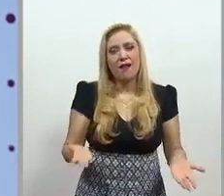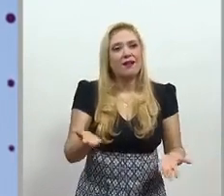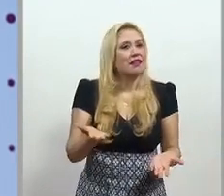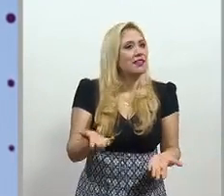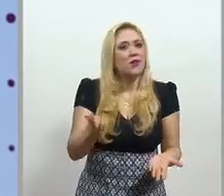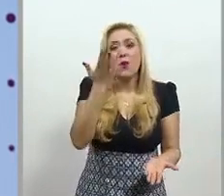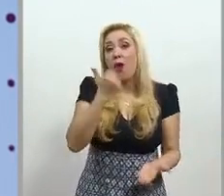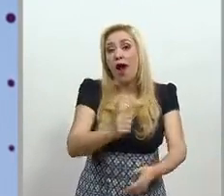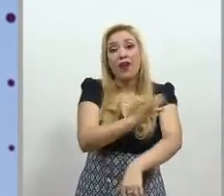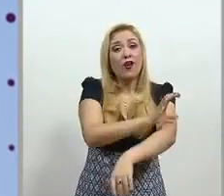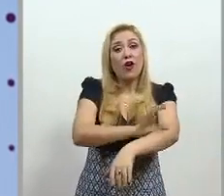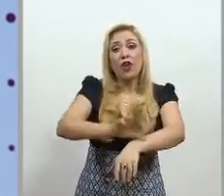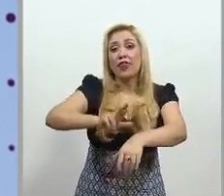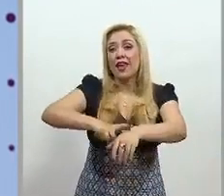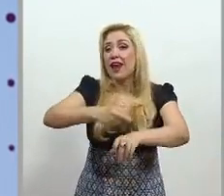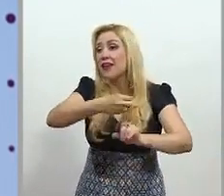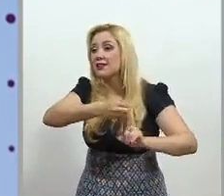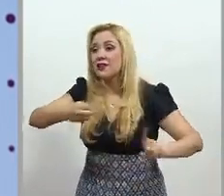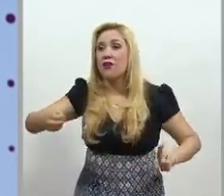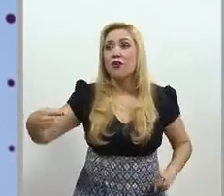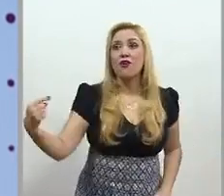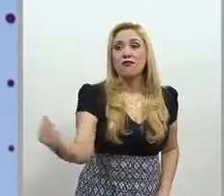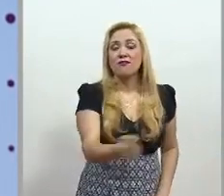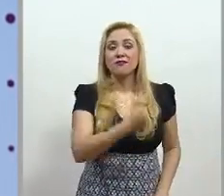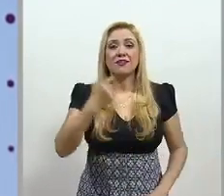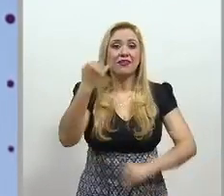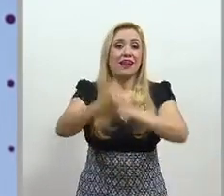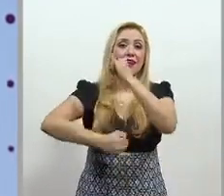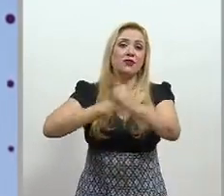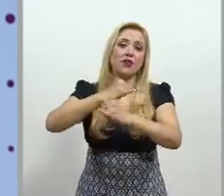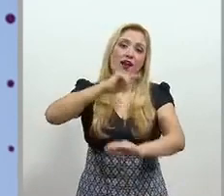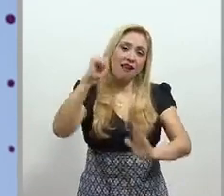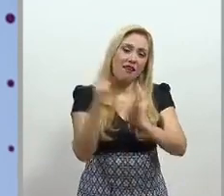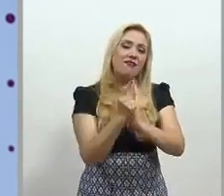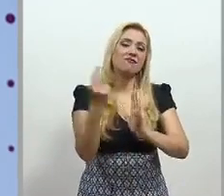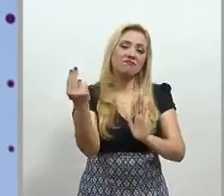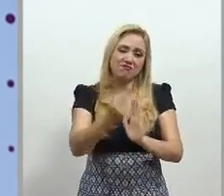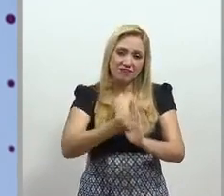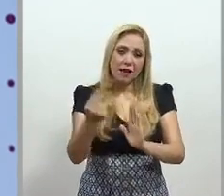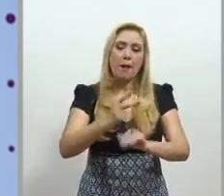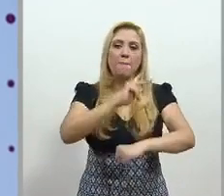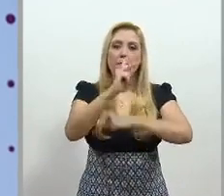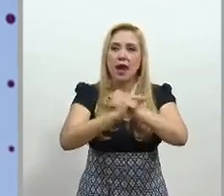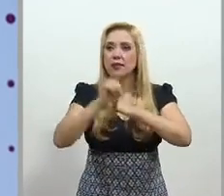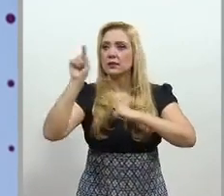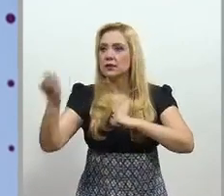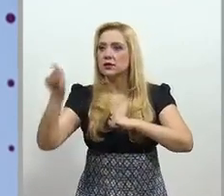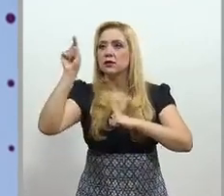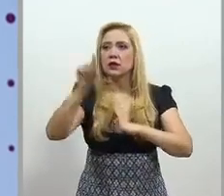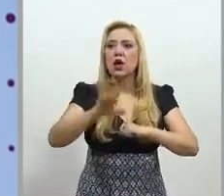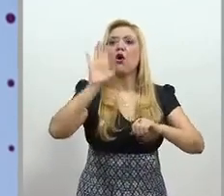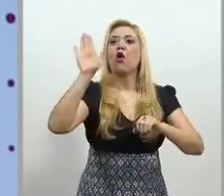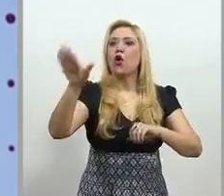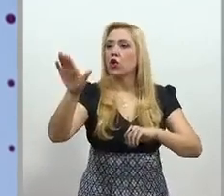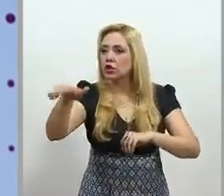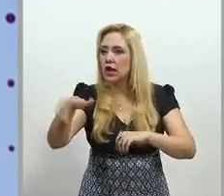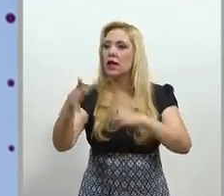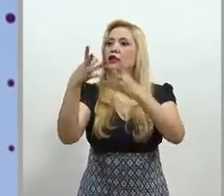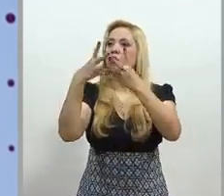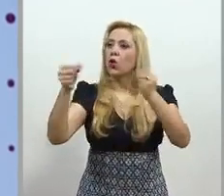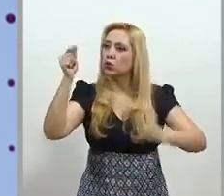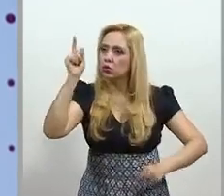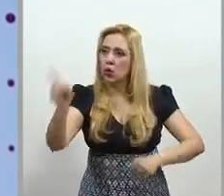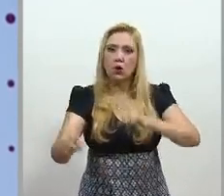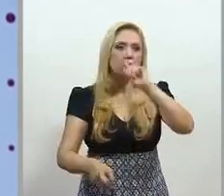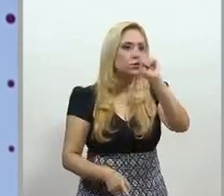se necesita toda una estructura de derecho internacional que permita coordinar a los países para darle una solución global. De ahí la